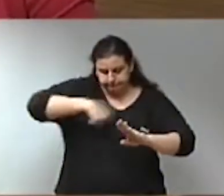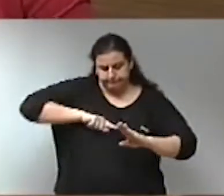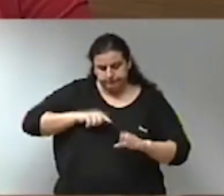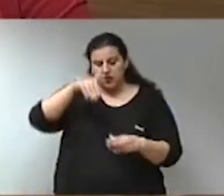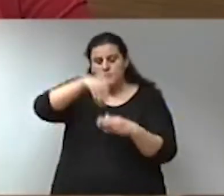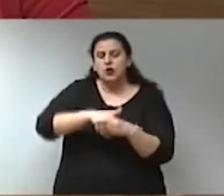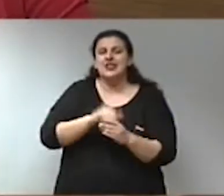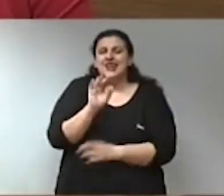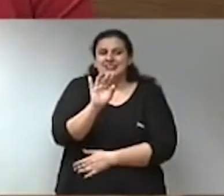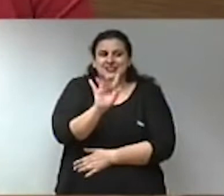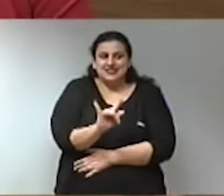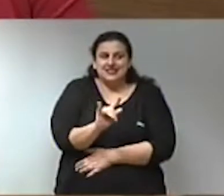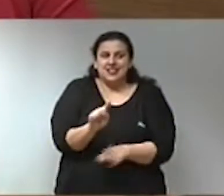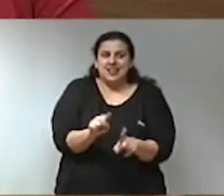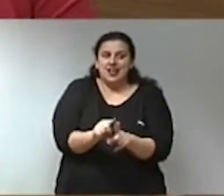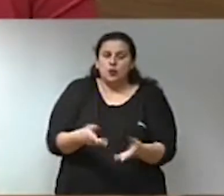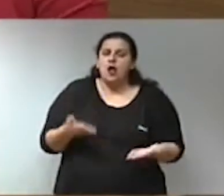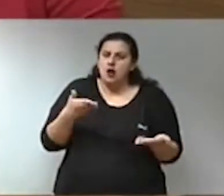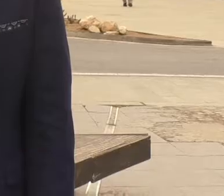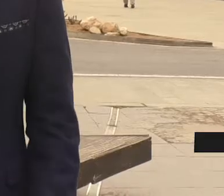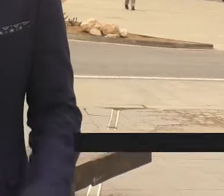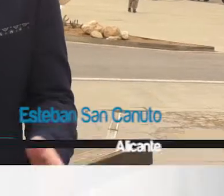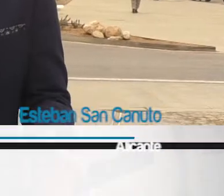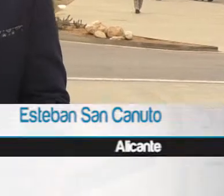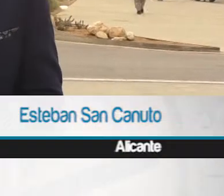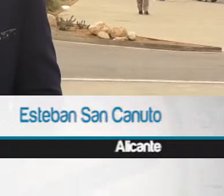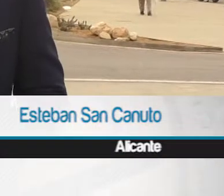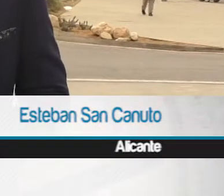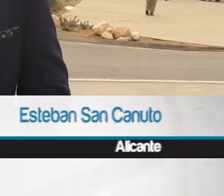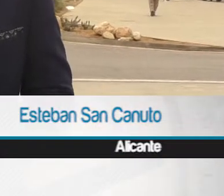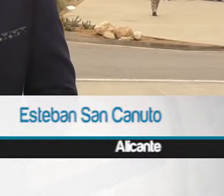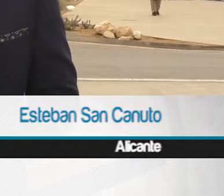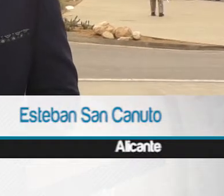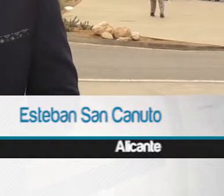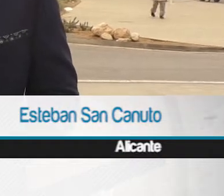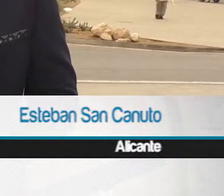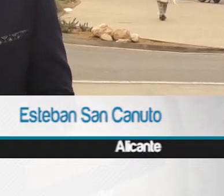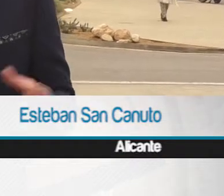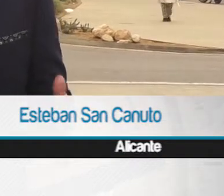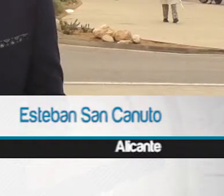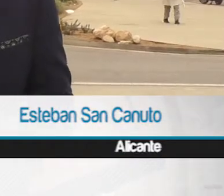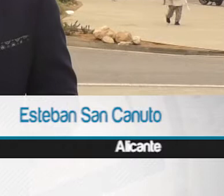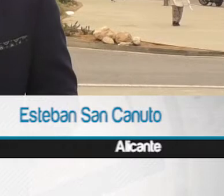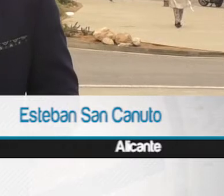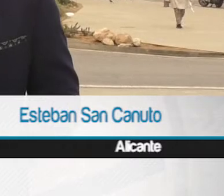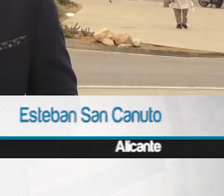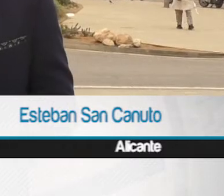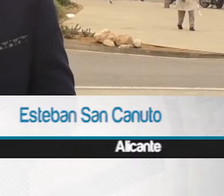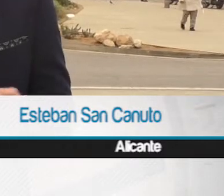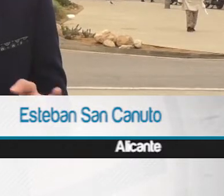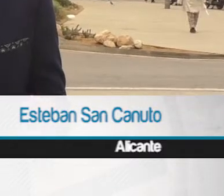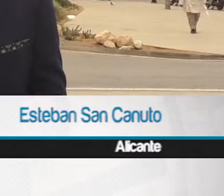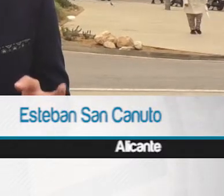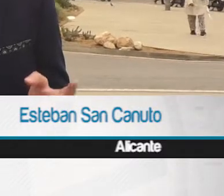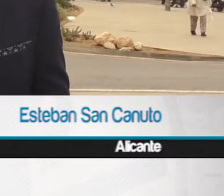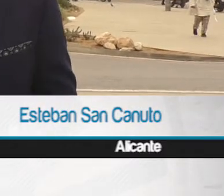votemos sí a ayudarles efectivamente. La síndica del Partido Popular en les Corts Valencianes, portavoz del Grupo Municipal